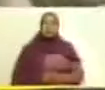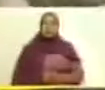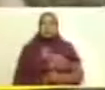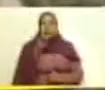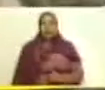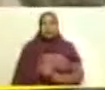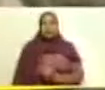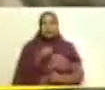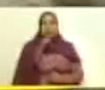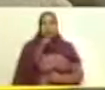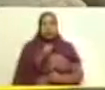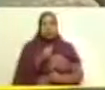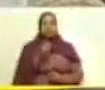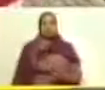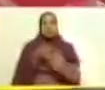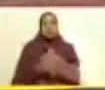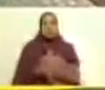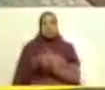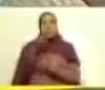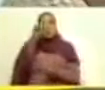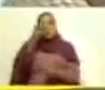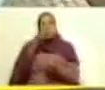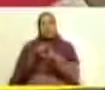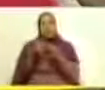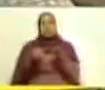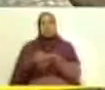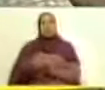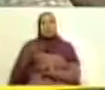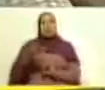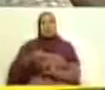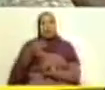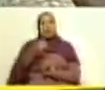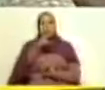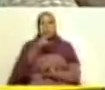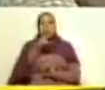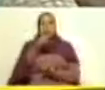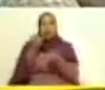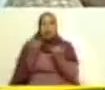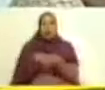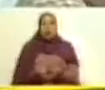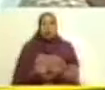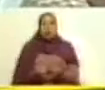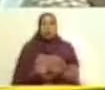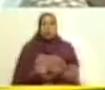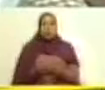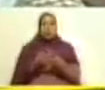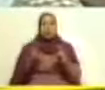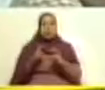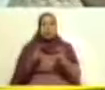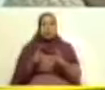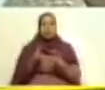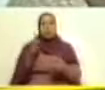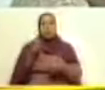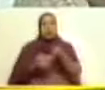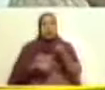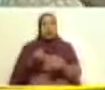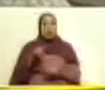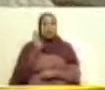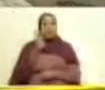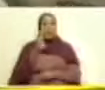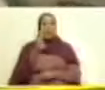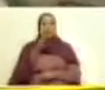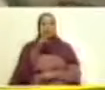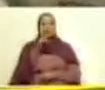También, bueno, un nodo crítico muy importante, muy presente, es el tema de los desechos sólidos.